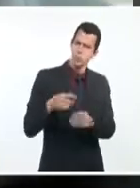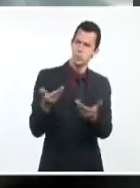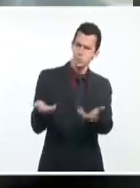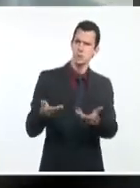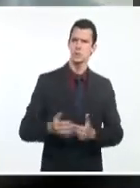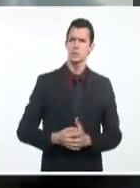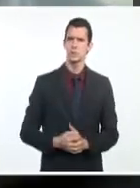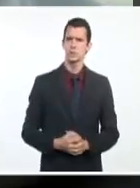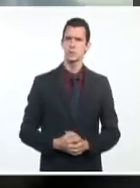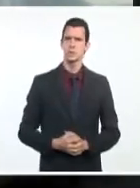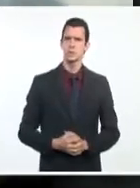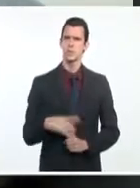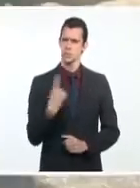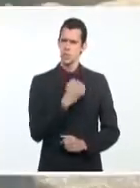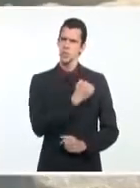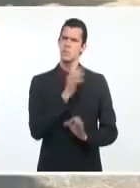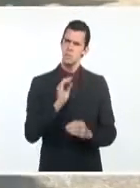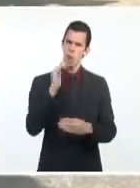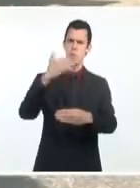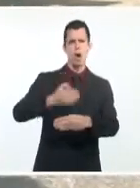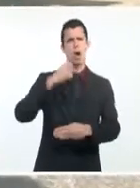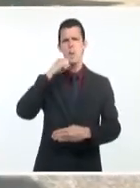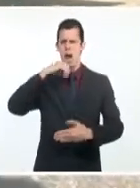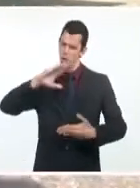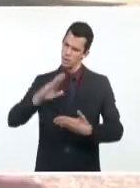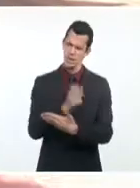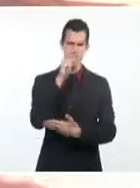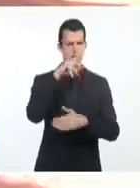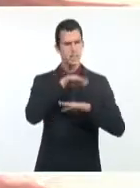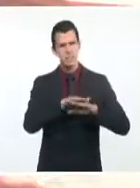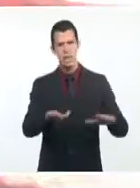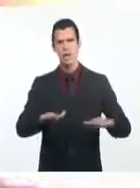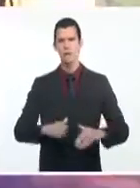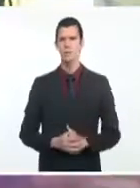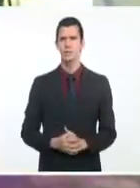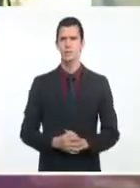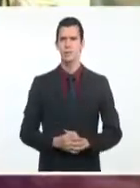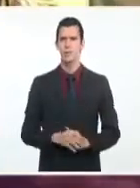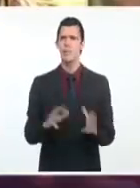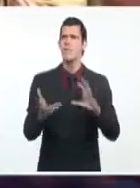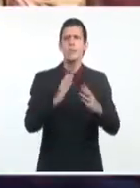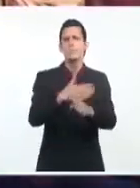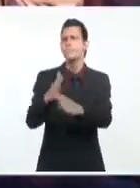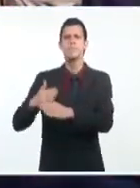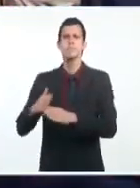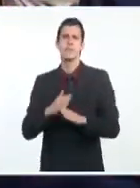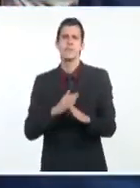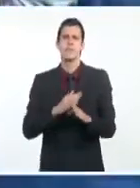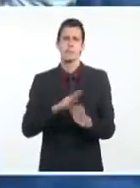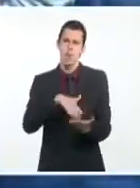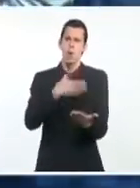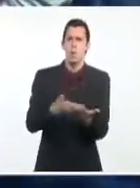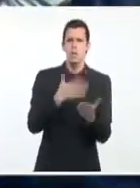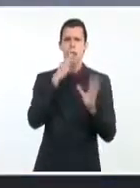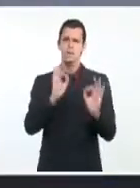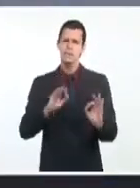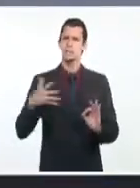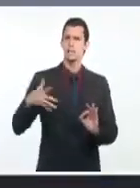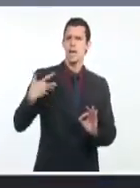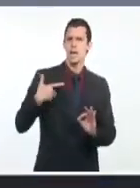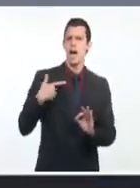a acabar con el bloqueo. Múltiples formas, todas válidas, de exigir el cese de las presiones estadounidenses